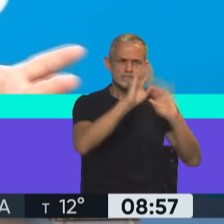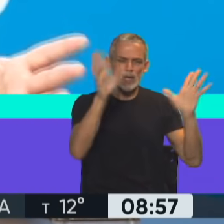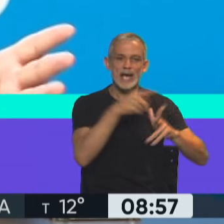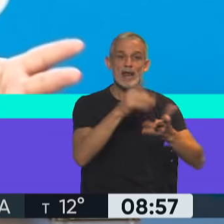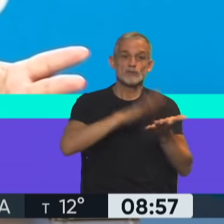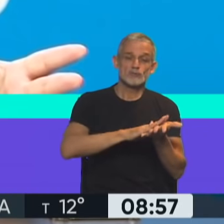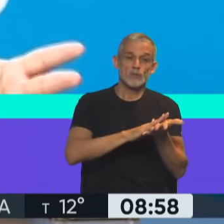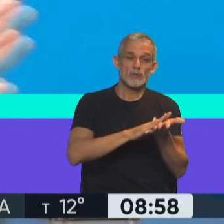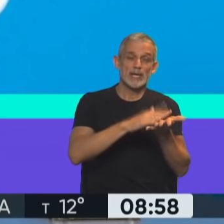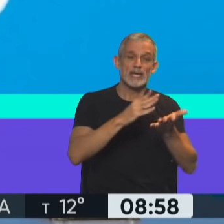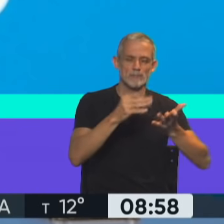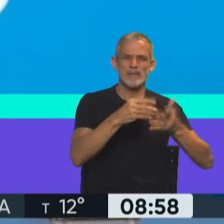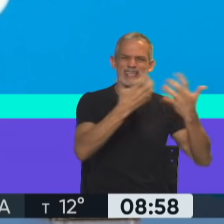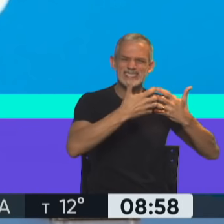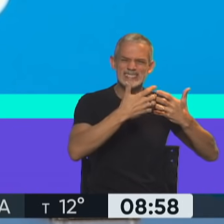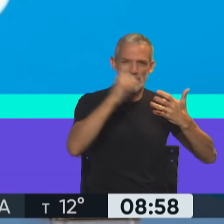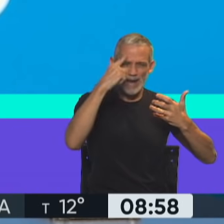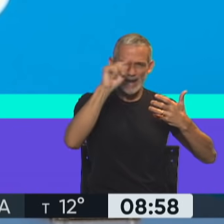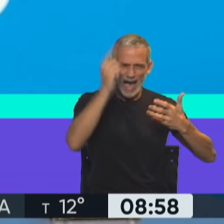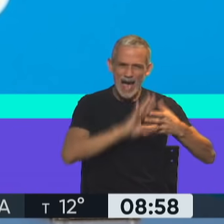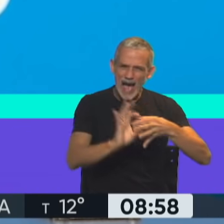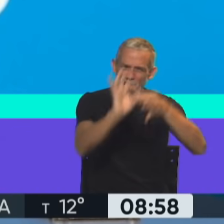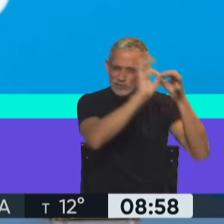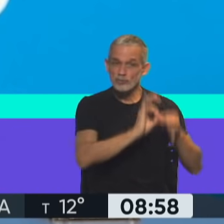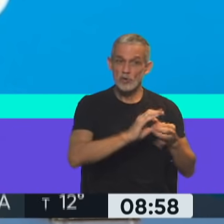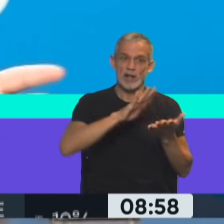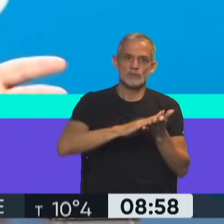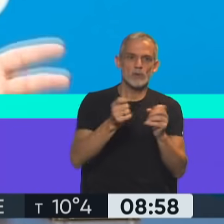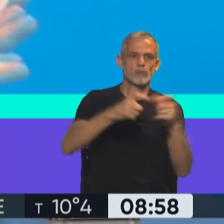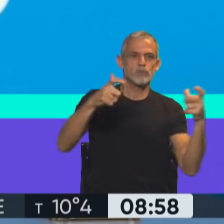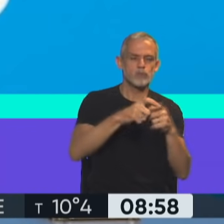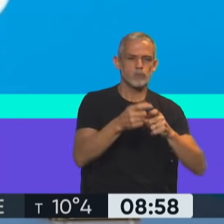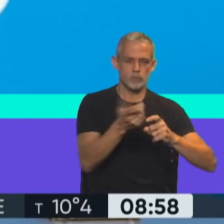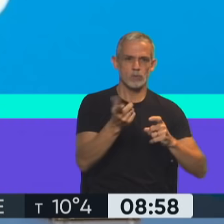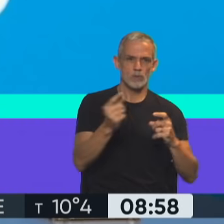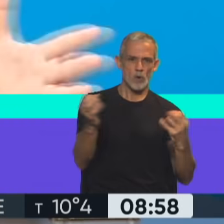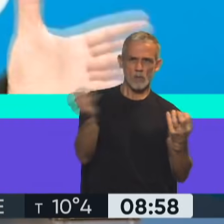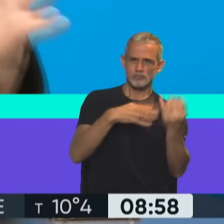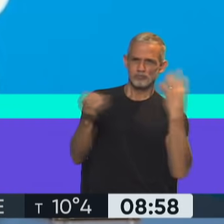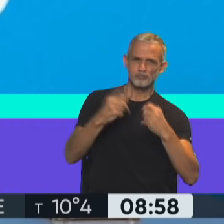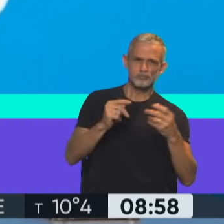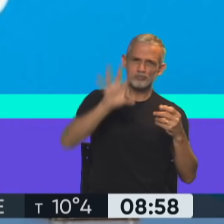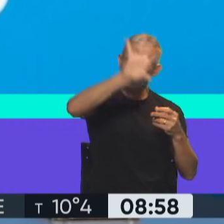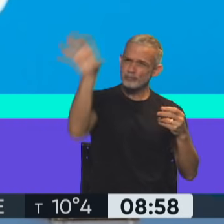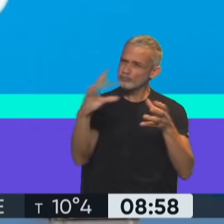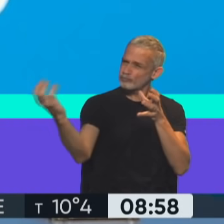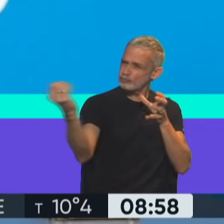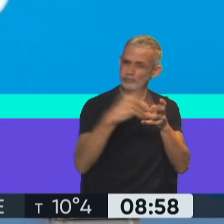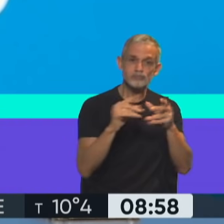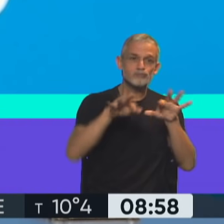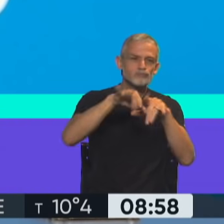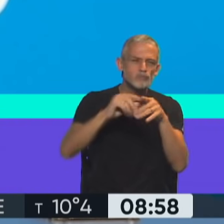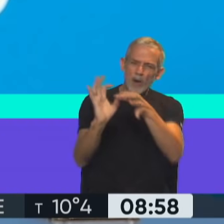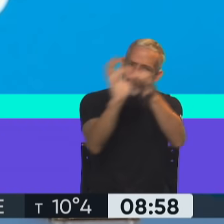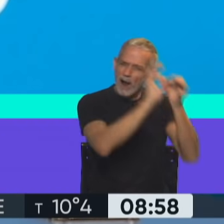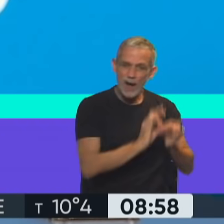Eso, ustedes saben que el Sistema Nacional de Vigilancia Epidemiológica recibe la información de todos los nodos, de todos los efectores,